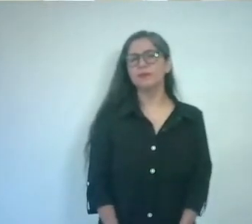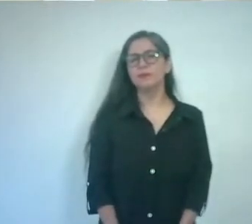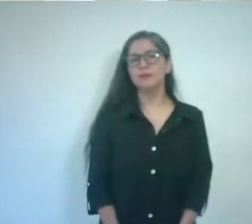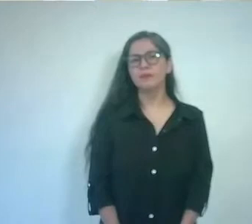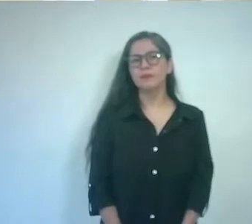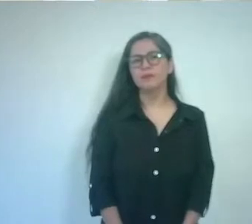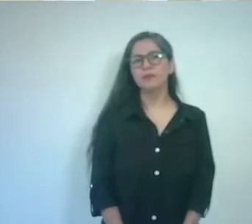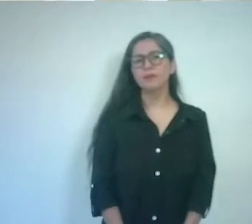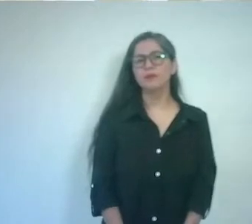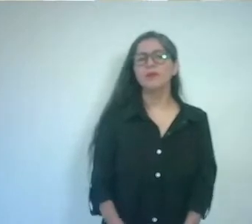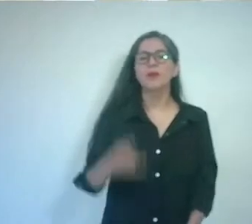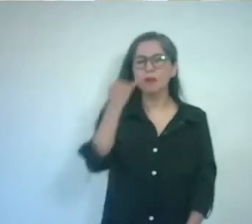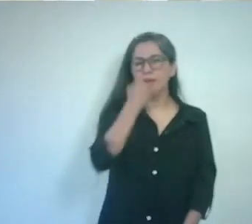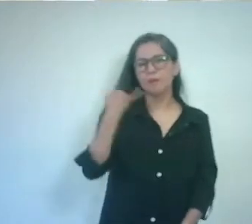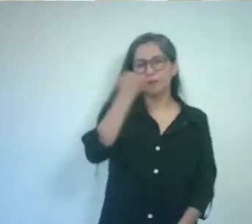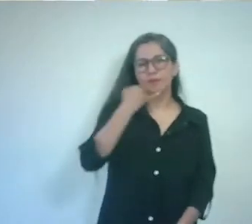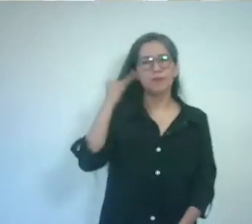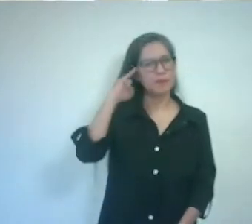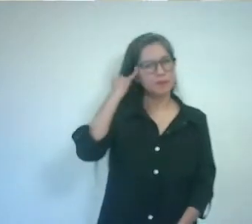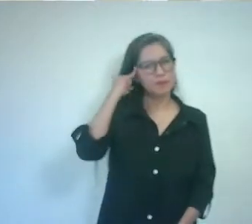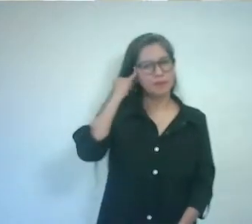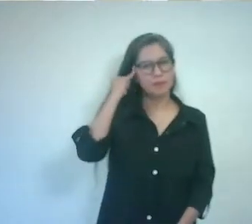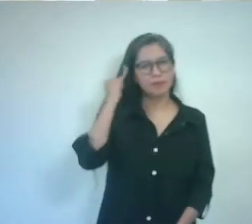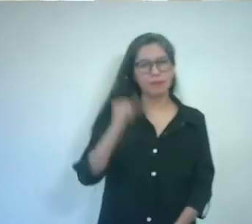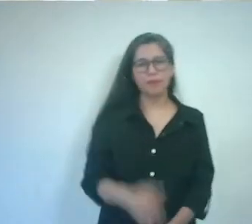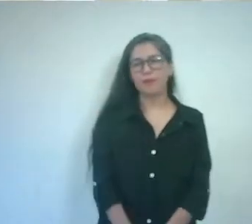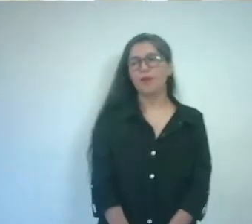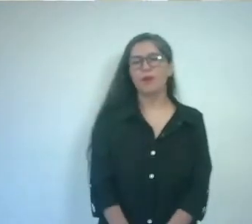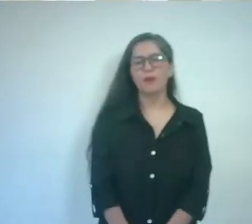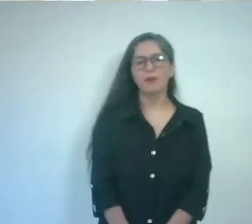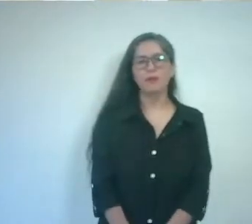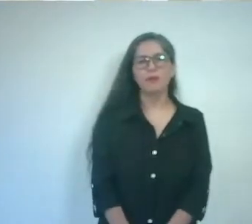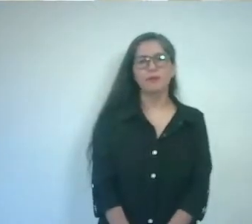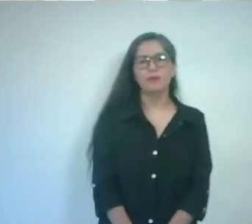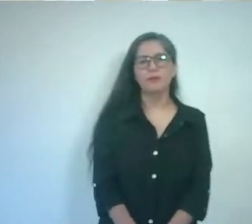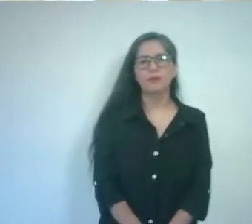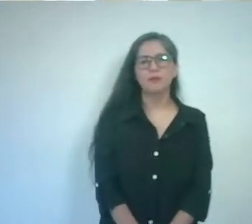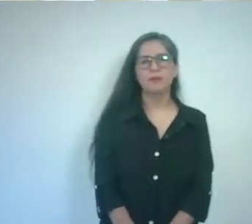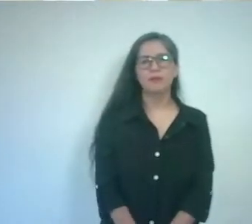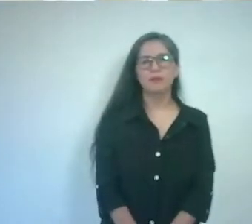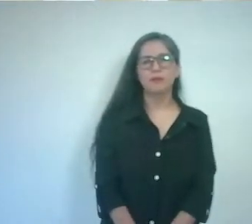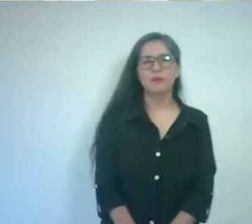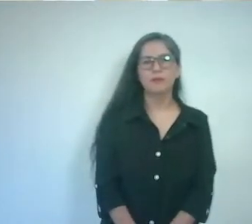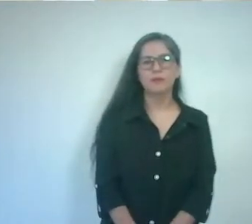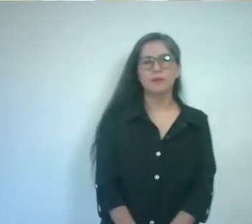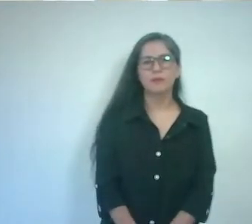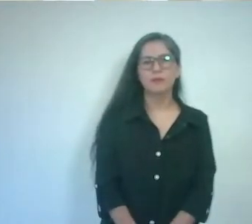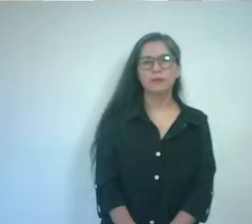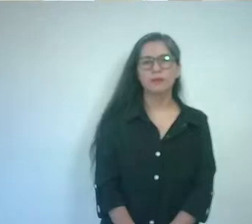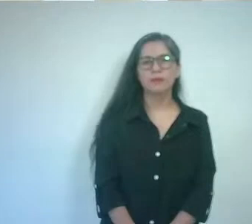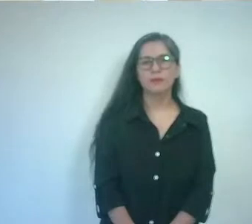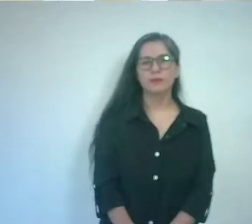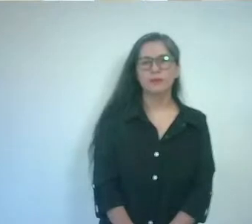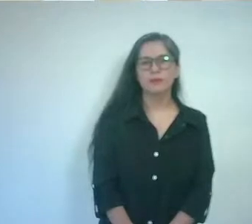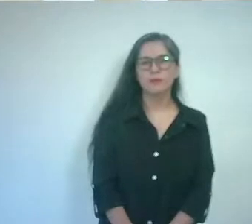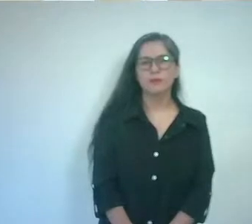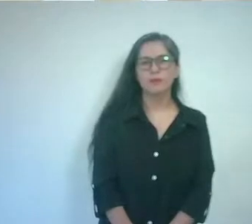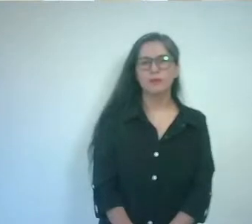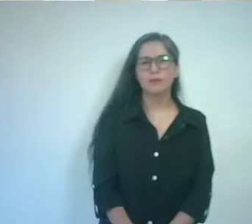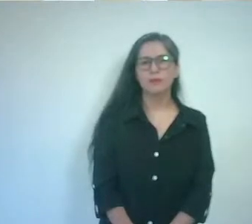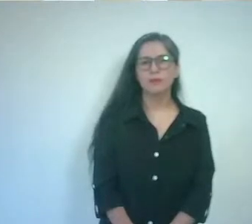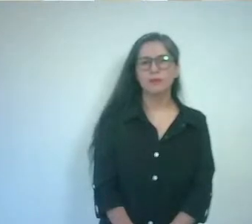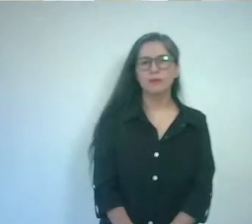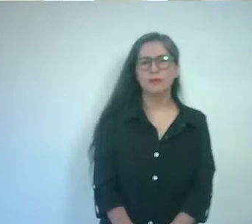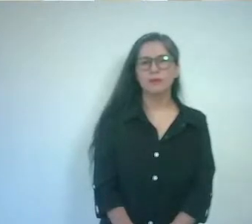Tacanenia chictayanel, ashecha tahu, an eyal chic ashitu, junal chic ashecha echa, anata